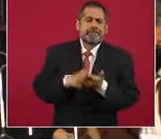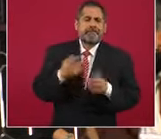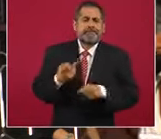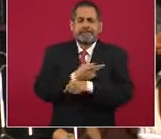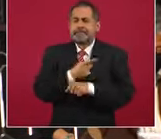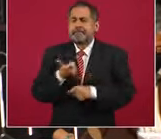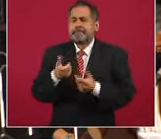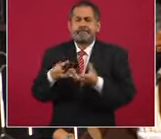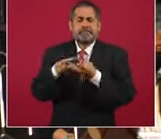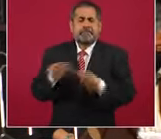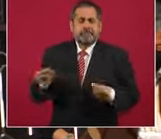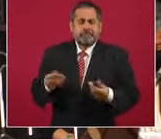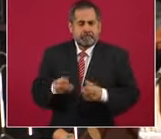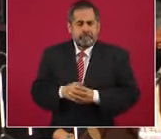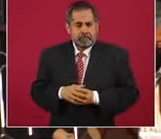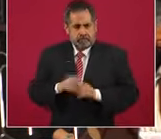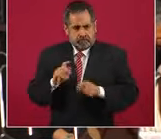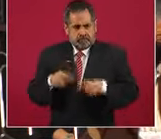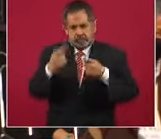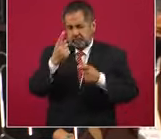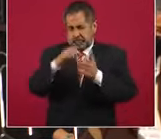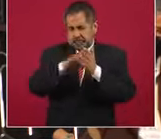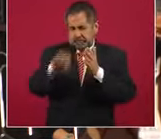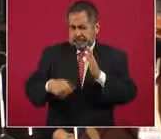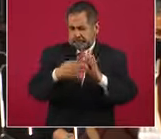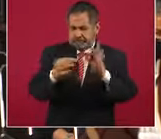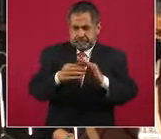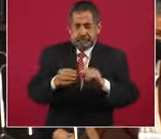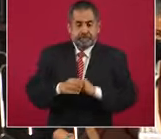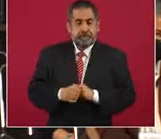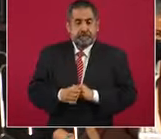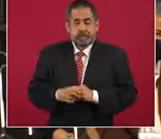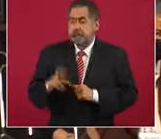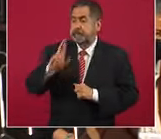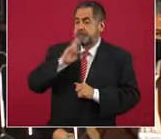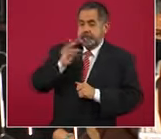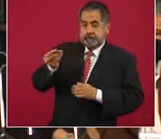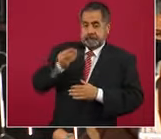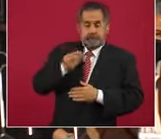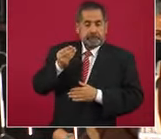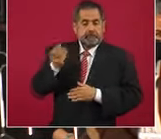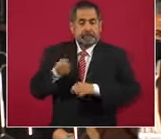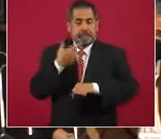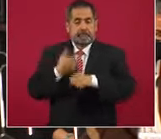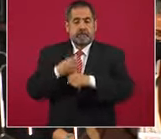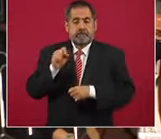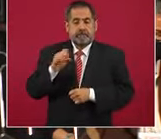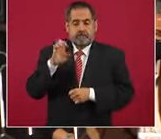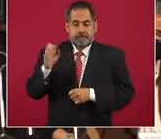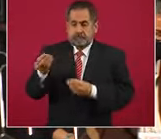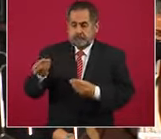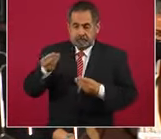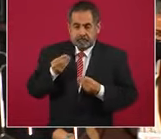dinero está desapareciendo? Le voy a dar un dato, un reporte que me entregó la Secretaría de Economía sobre el tema.